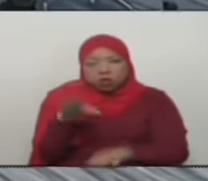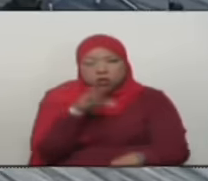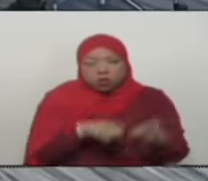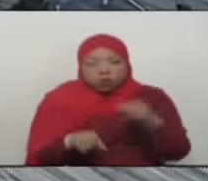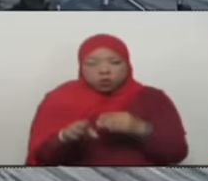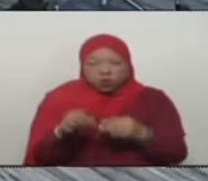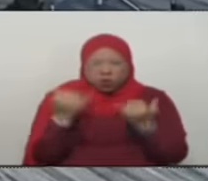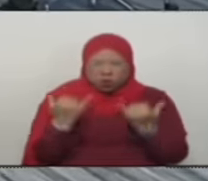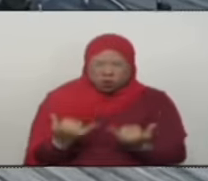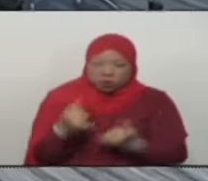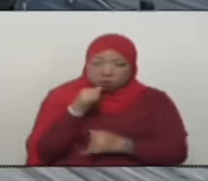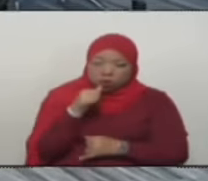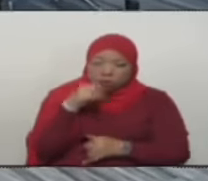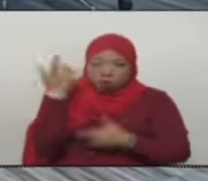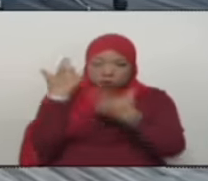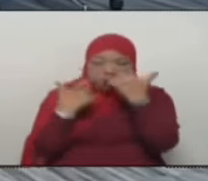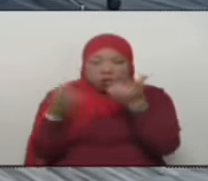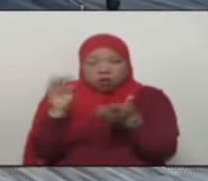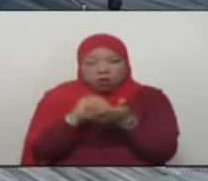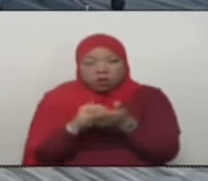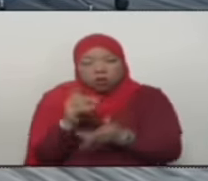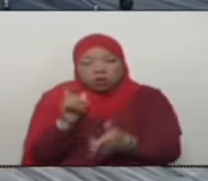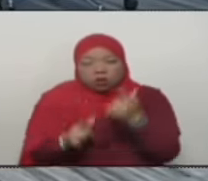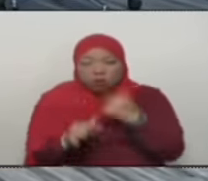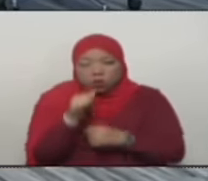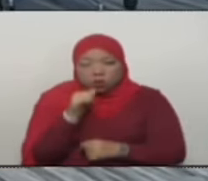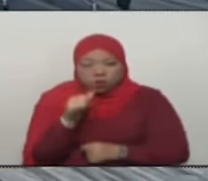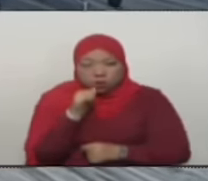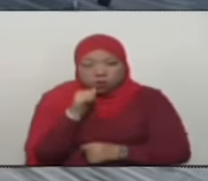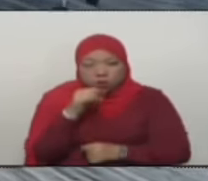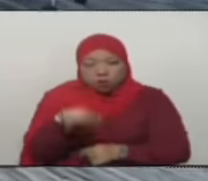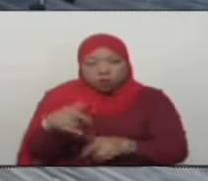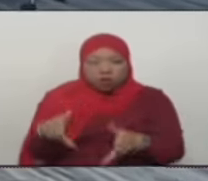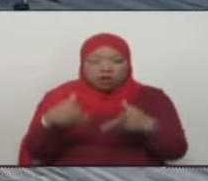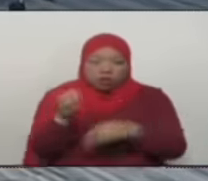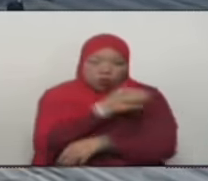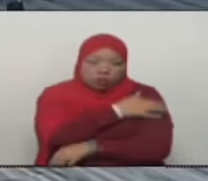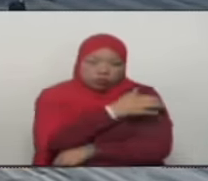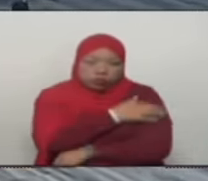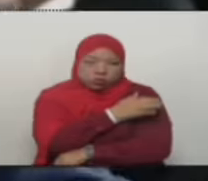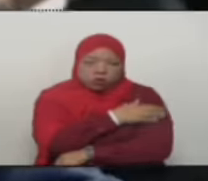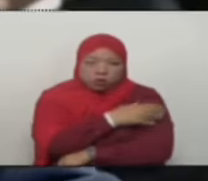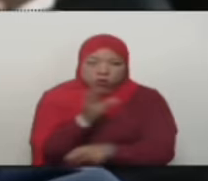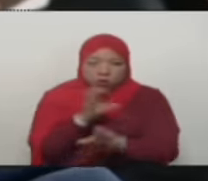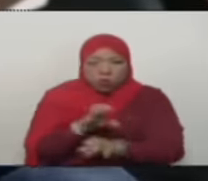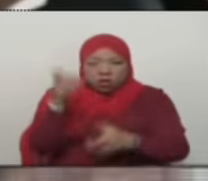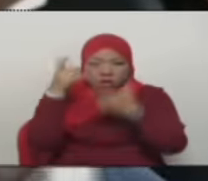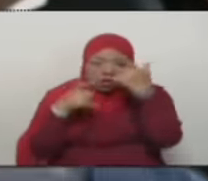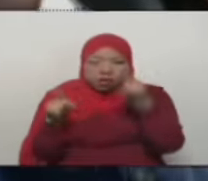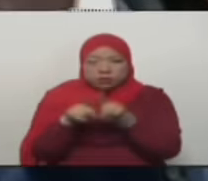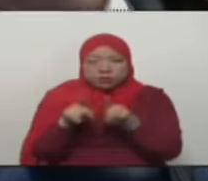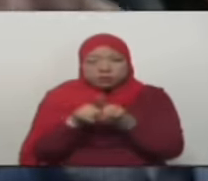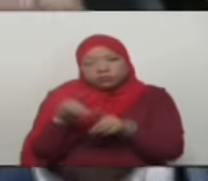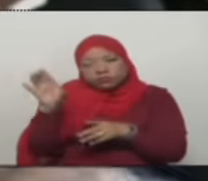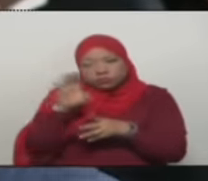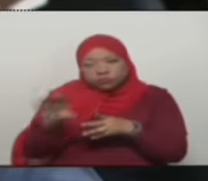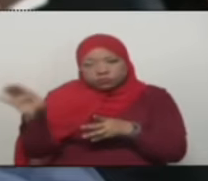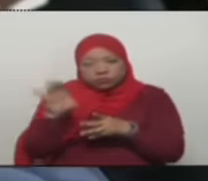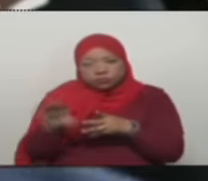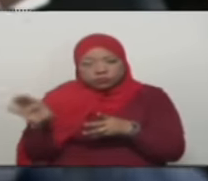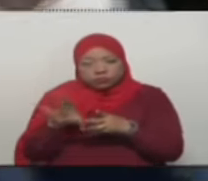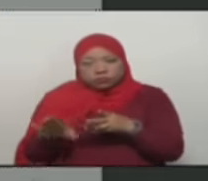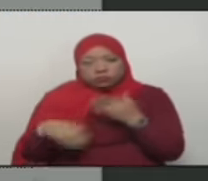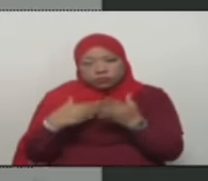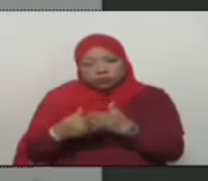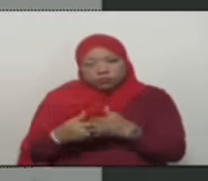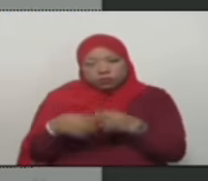demuestra que Chávez hizo fraude en el referendo revocatorio y que ganó la oposición y no Hugo Chávez. Tiene las mismas características, porque entonces dijeron los